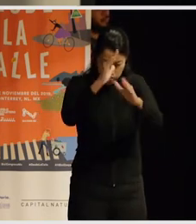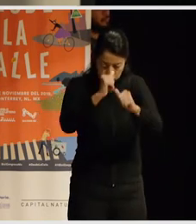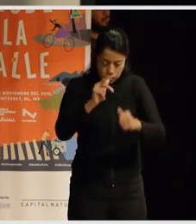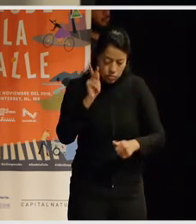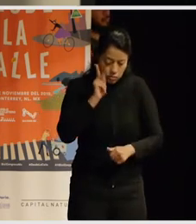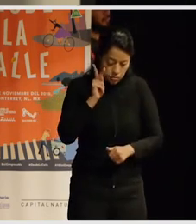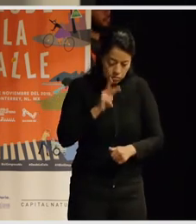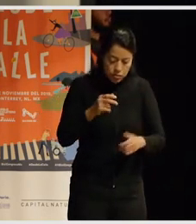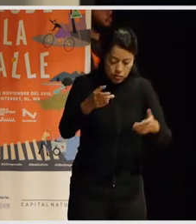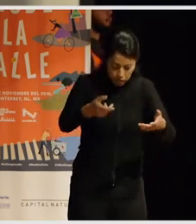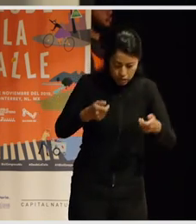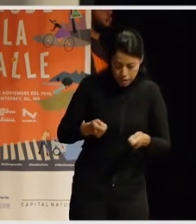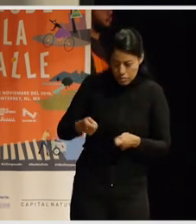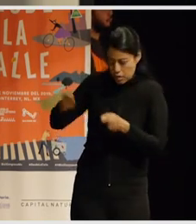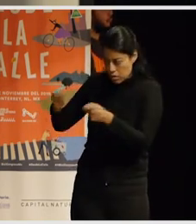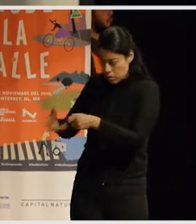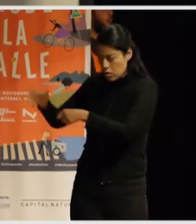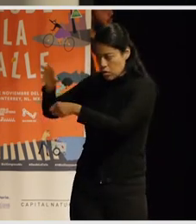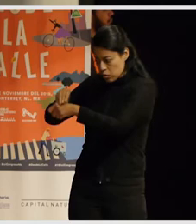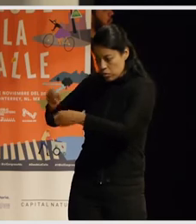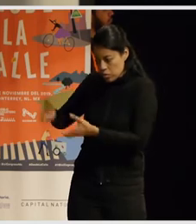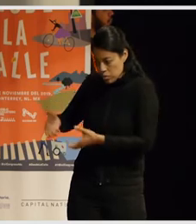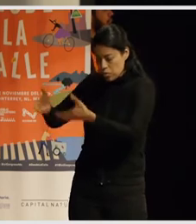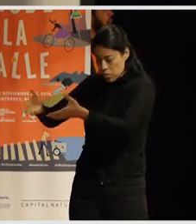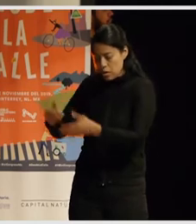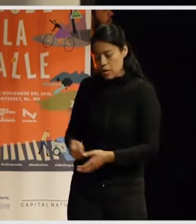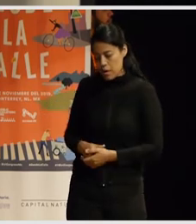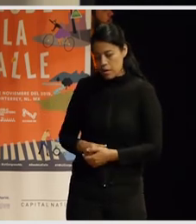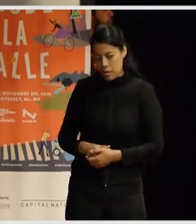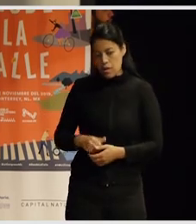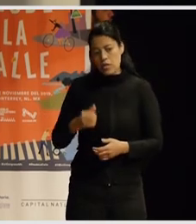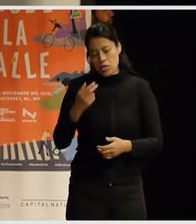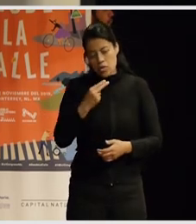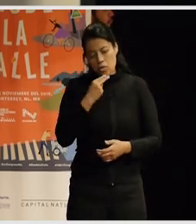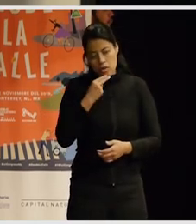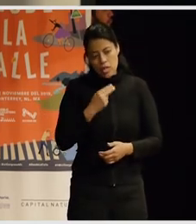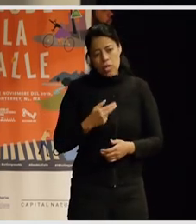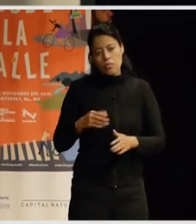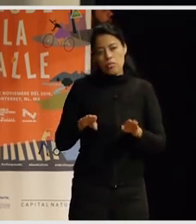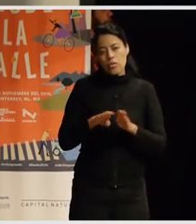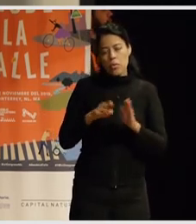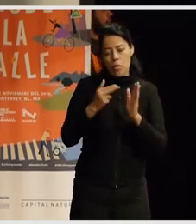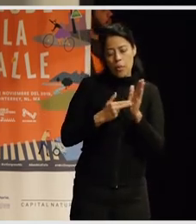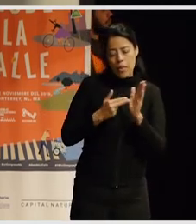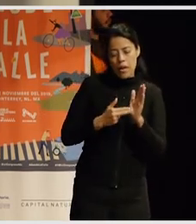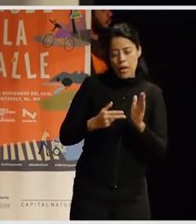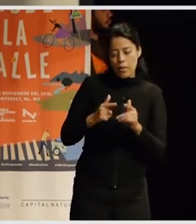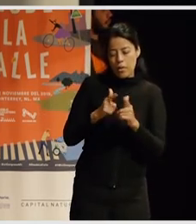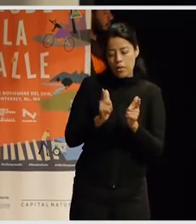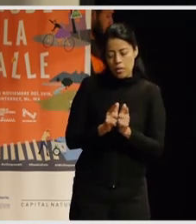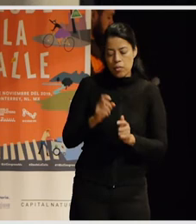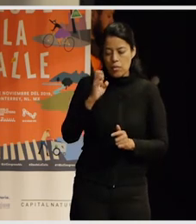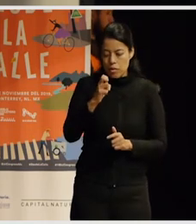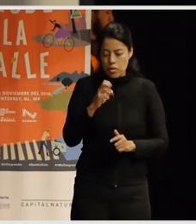los llevamos a la calle al siguiente día entonces si realmente los tratamos como terapias de grupo y por eso el equipo de camino